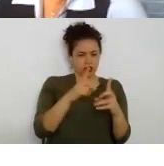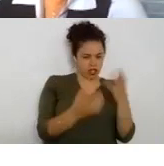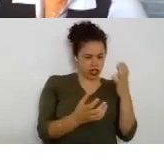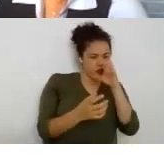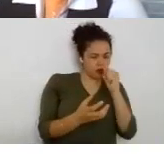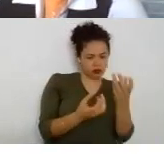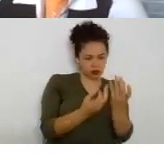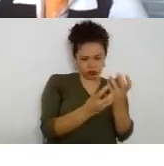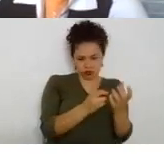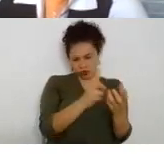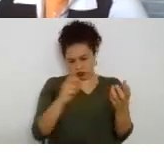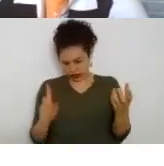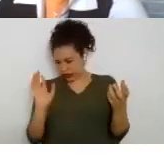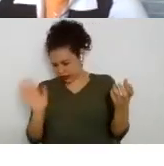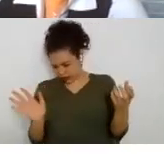calor.